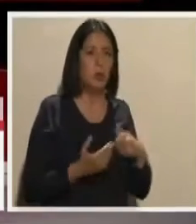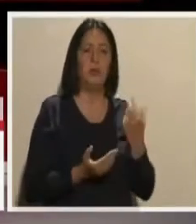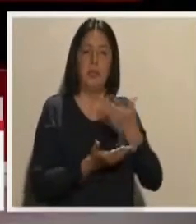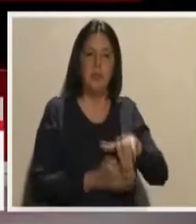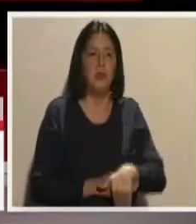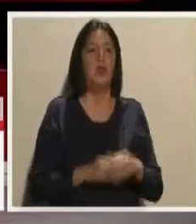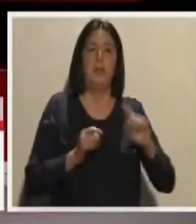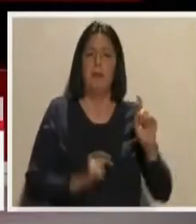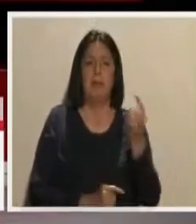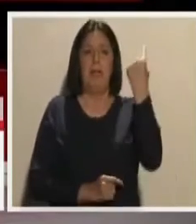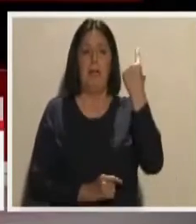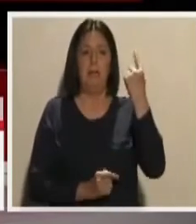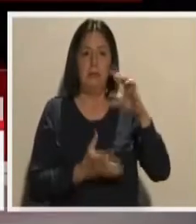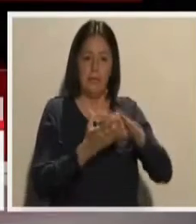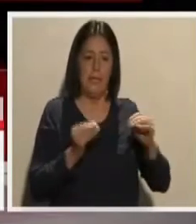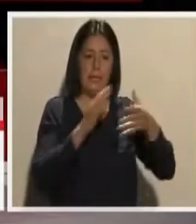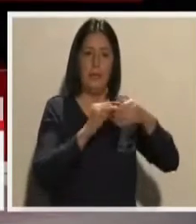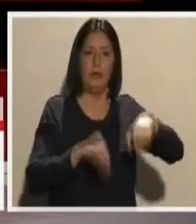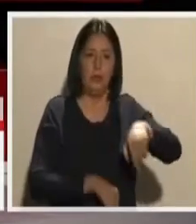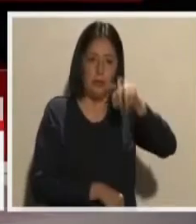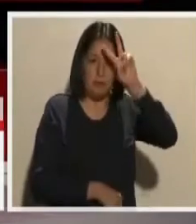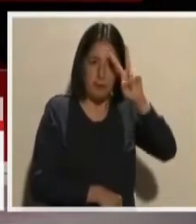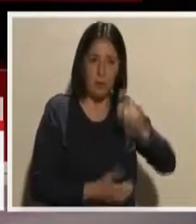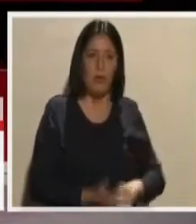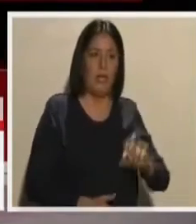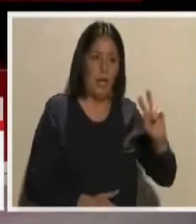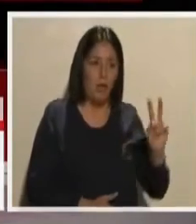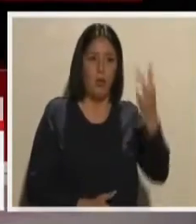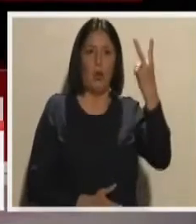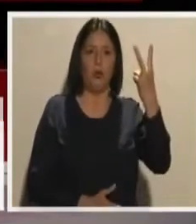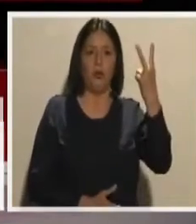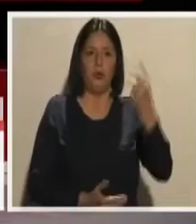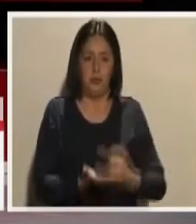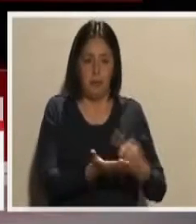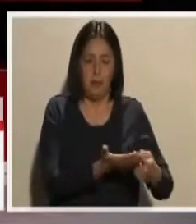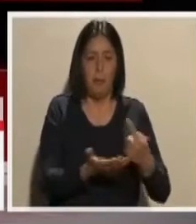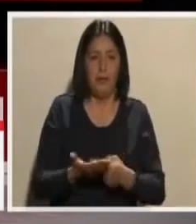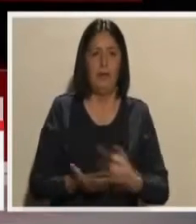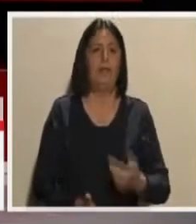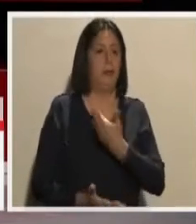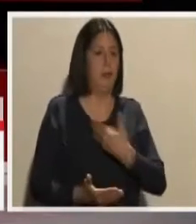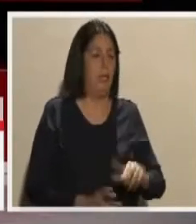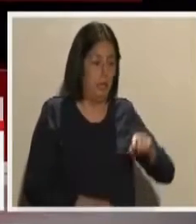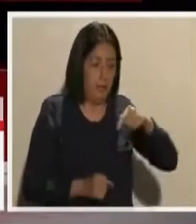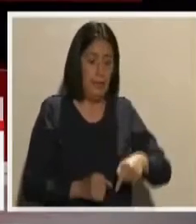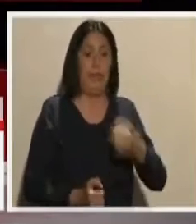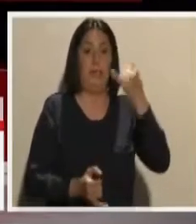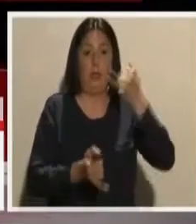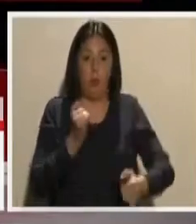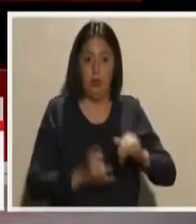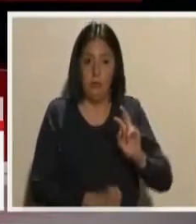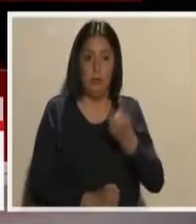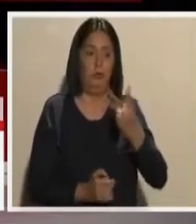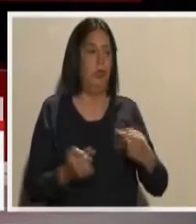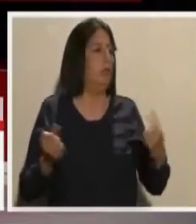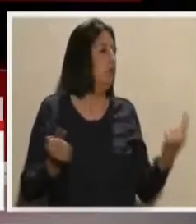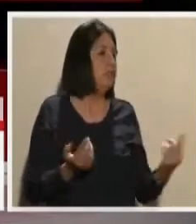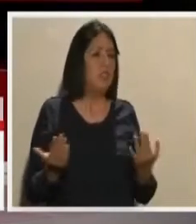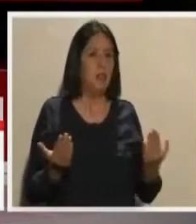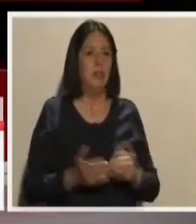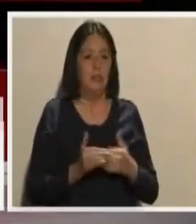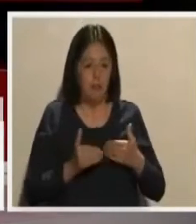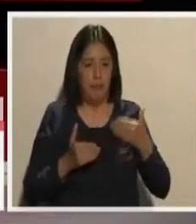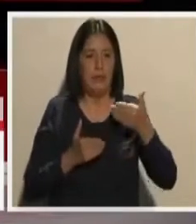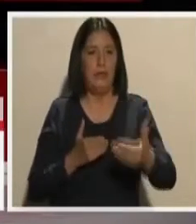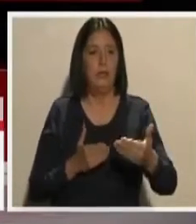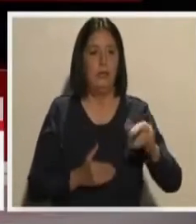vez en la historia de nuestro país que asistimos a dos debates presidenciales. Este es el segundo y el último entre los dos candidatos que pasaron